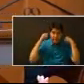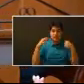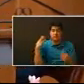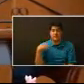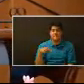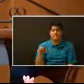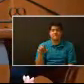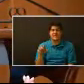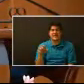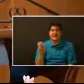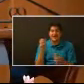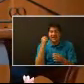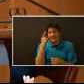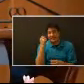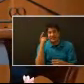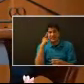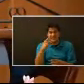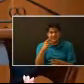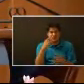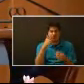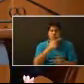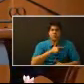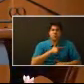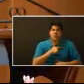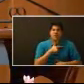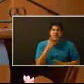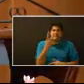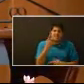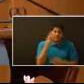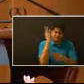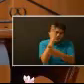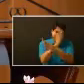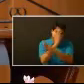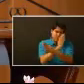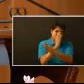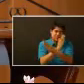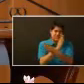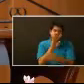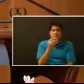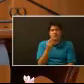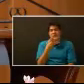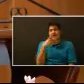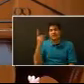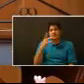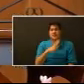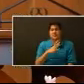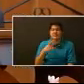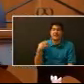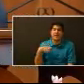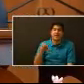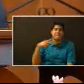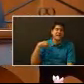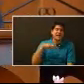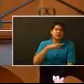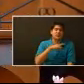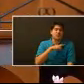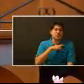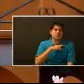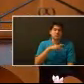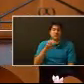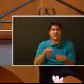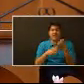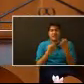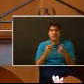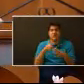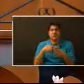es algo, es un arma, es un seguro, es una protección que Dios tiene para nosotros. Entonces, cuando Él